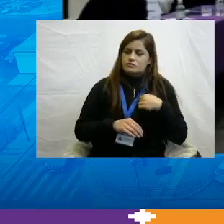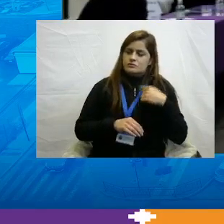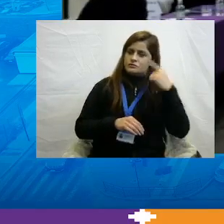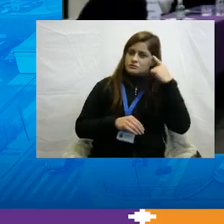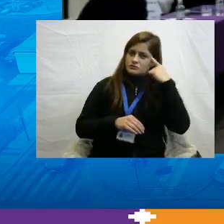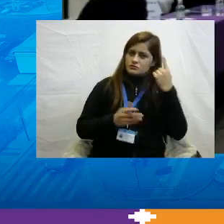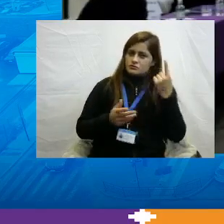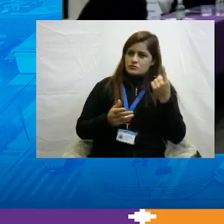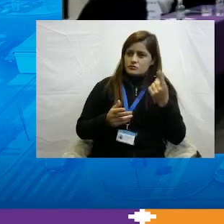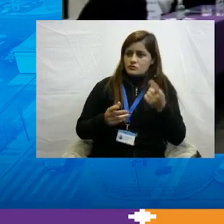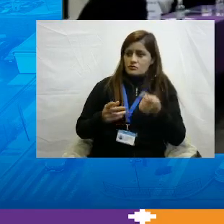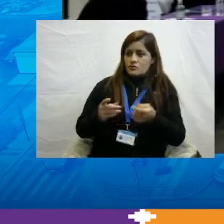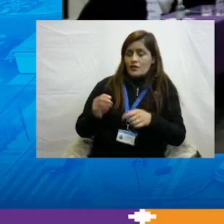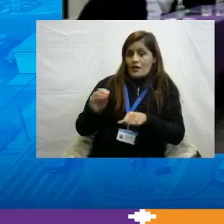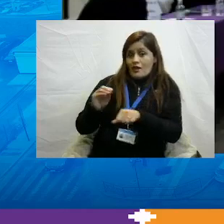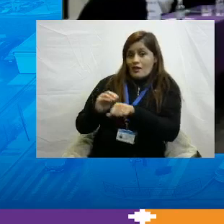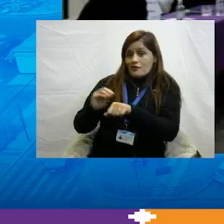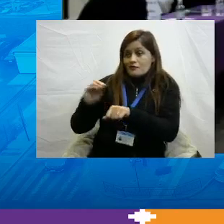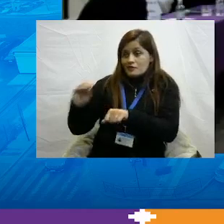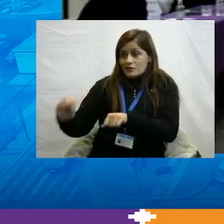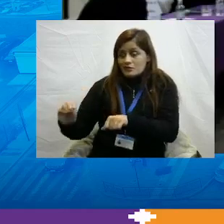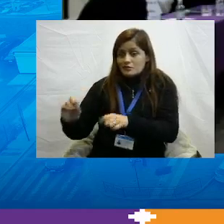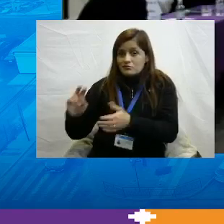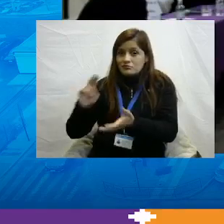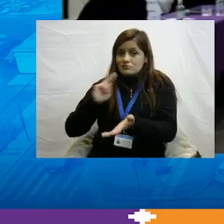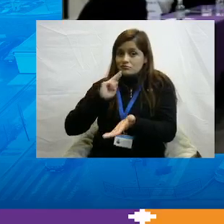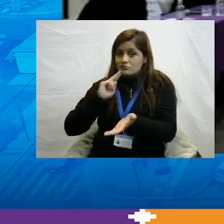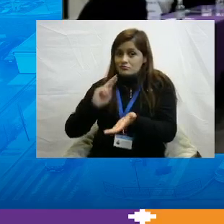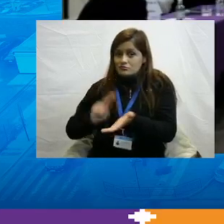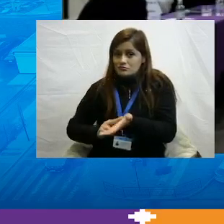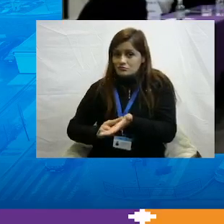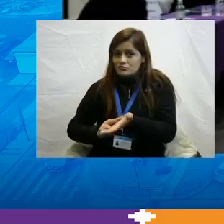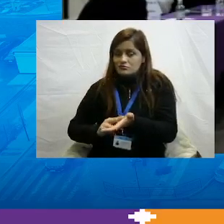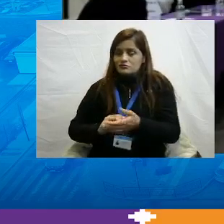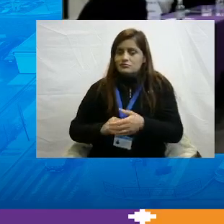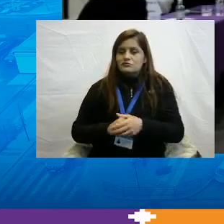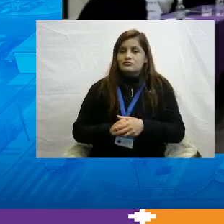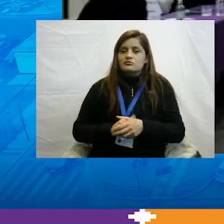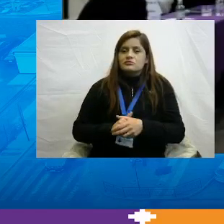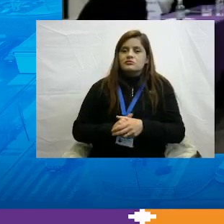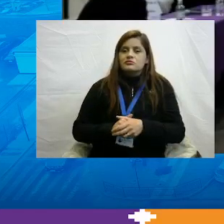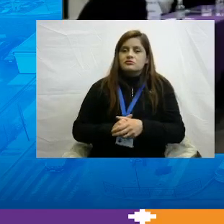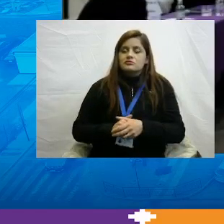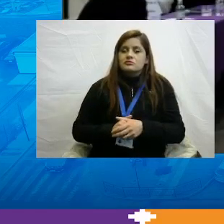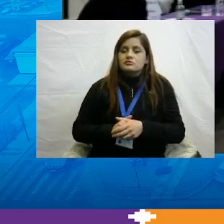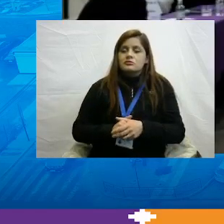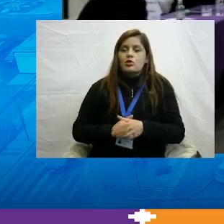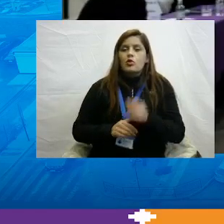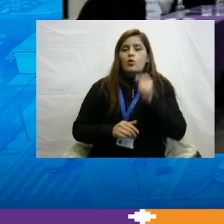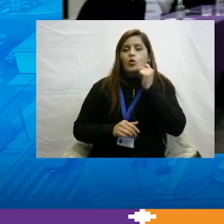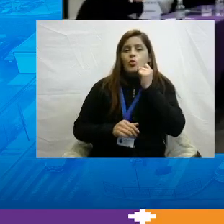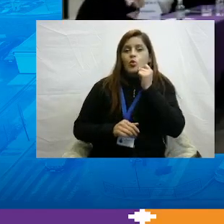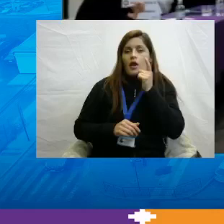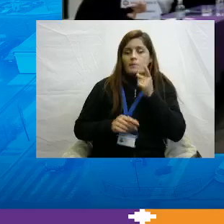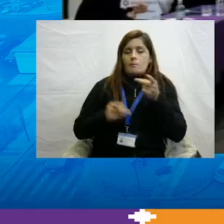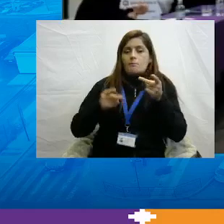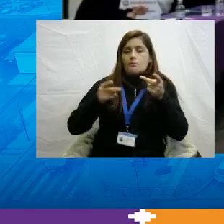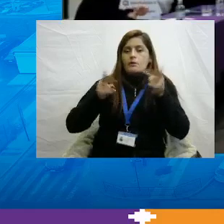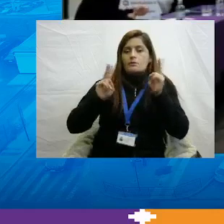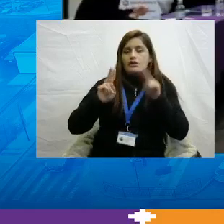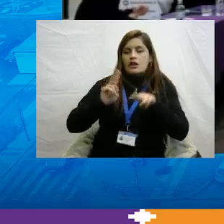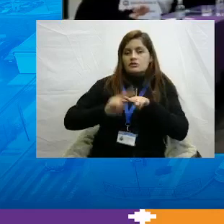no está notificado antes de la aprobación del Consejo no podamos ponerle término, porque en este caso la causal nos permite poder